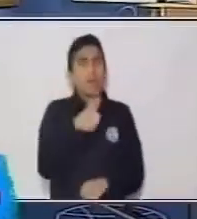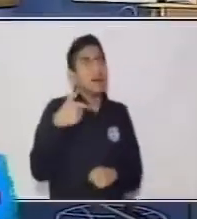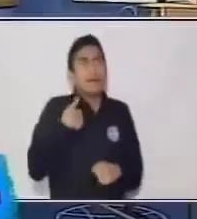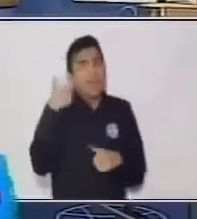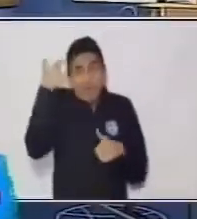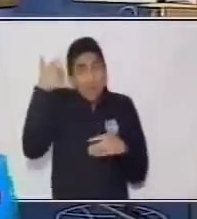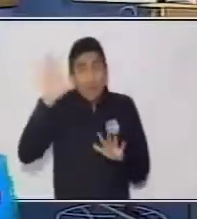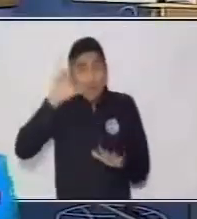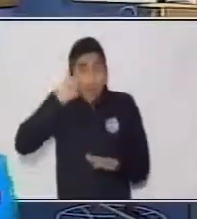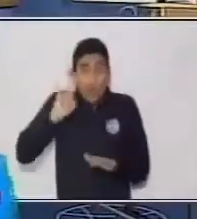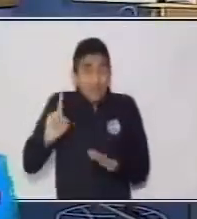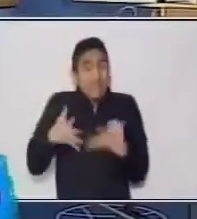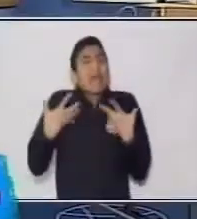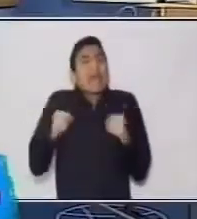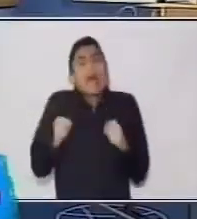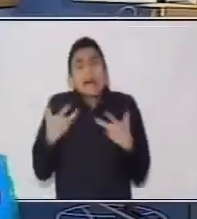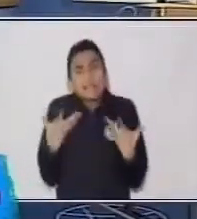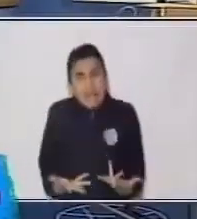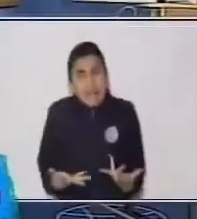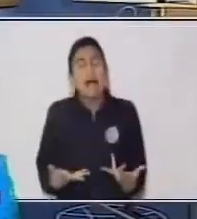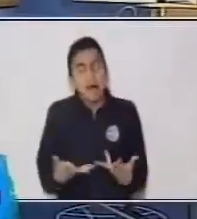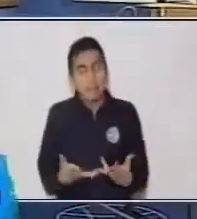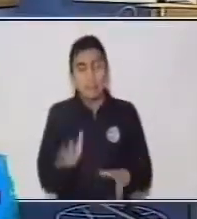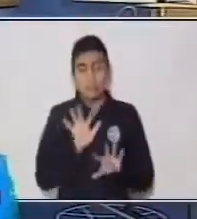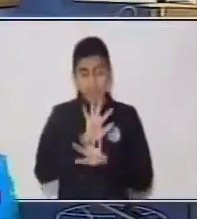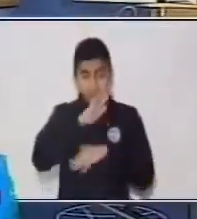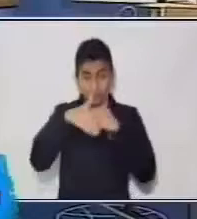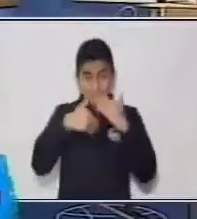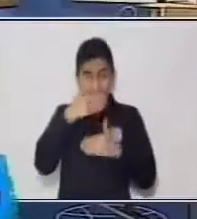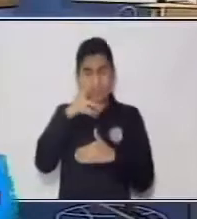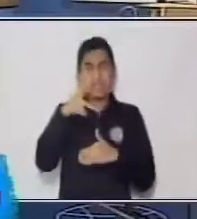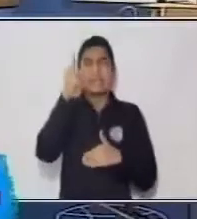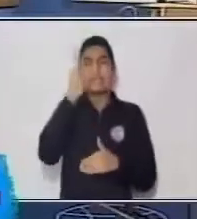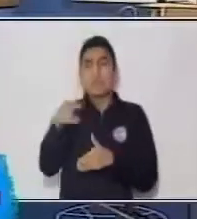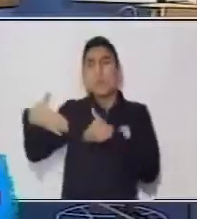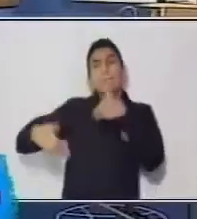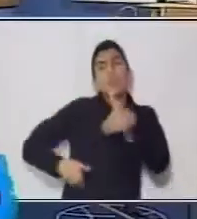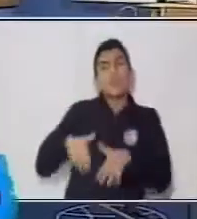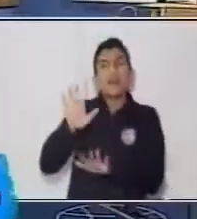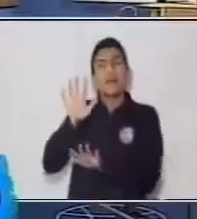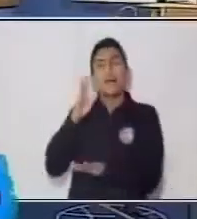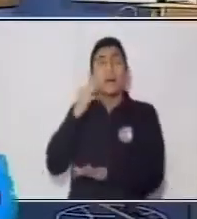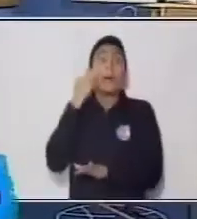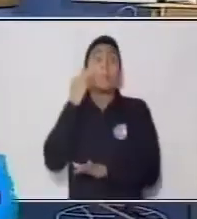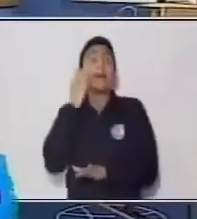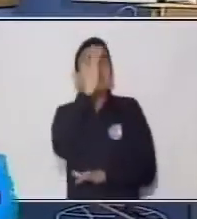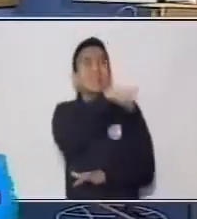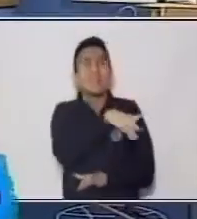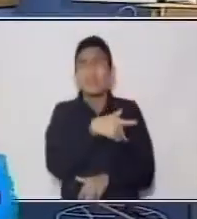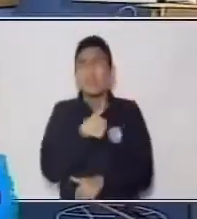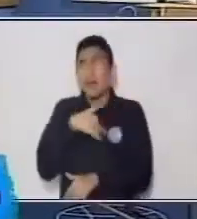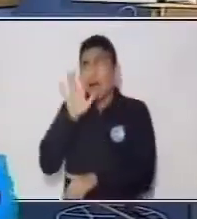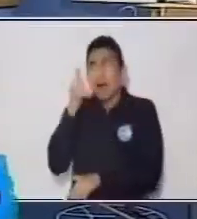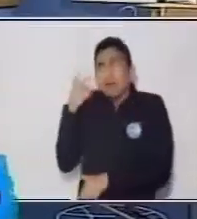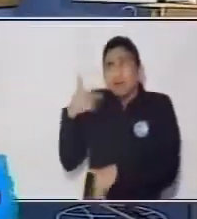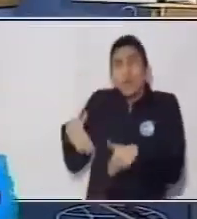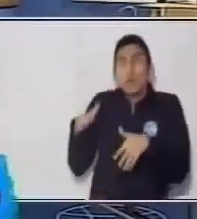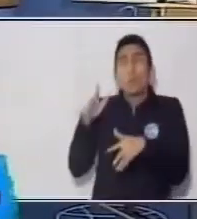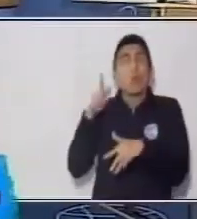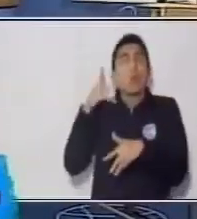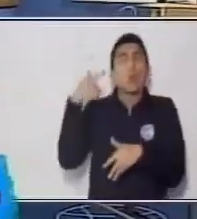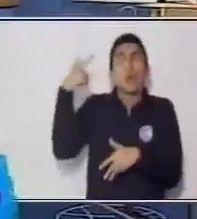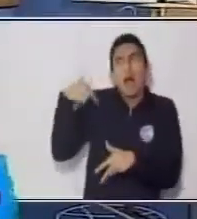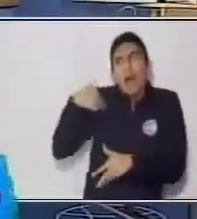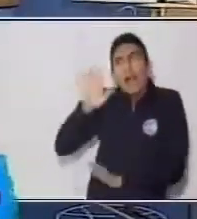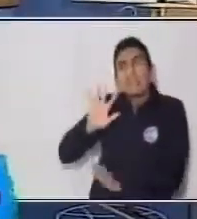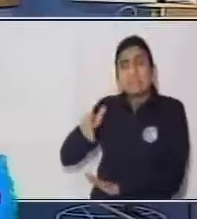qué más hacer, ¿verdad? Entonces, lo molestaban y le gritaban, madre, madre, y entonces él se ponía como loco y en